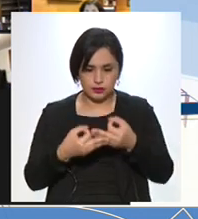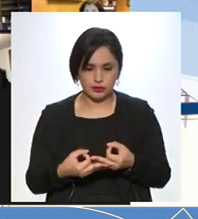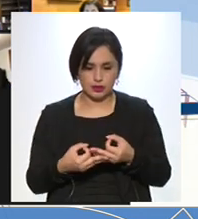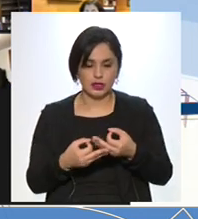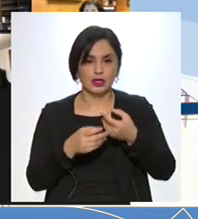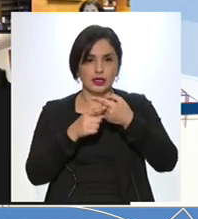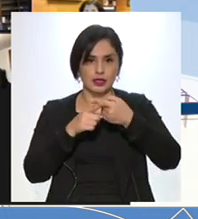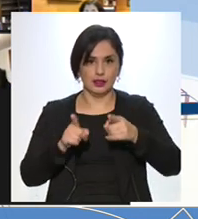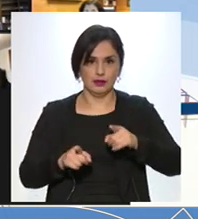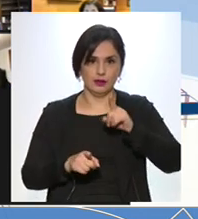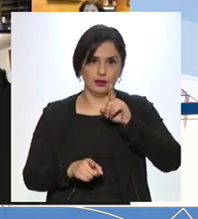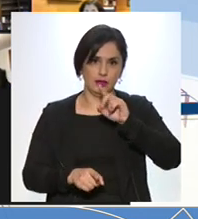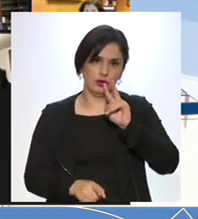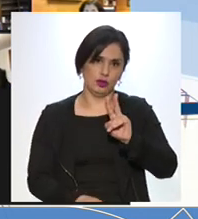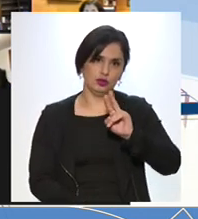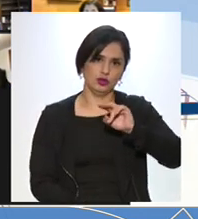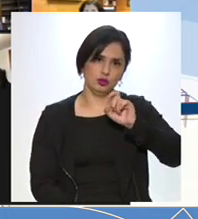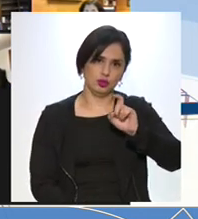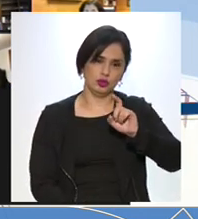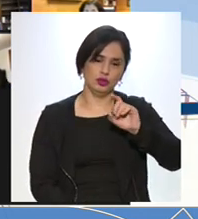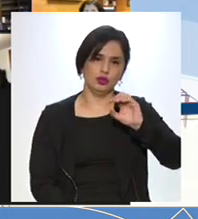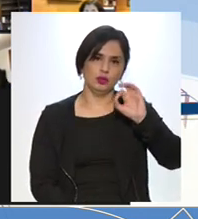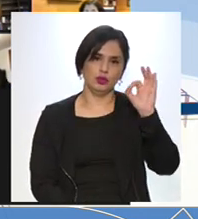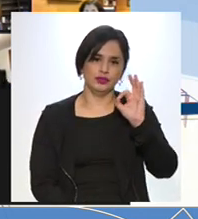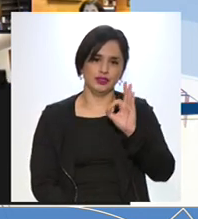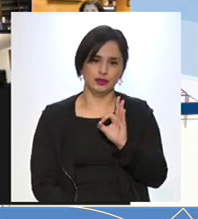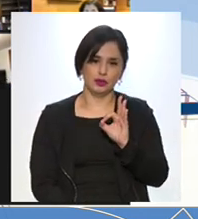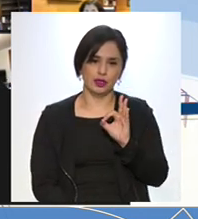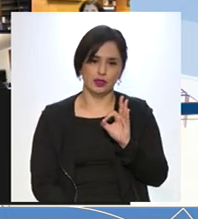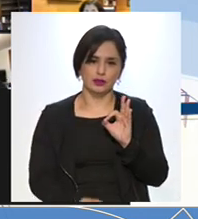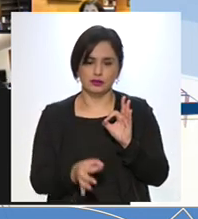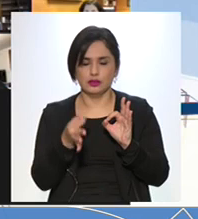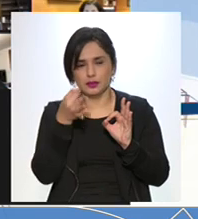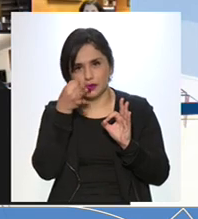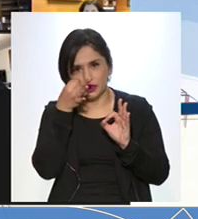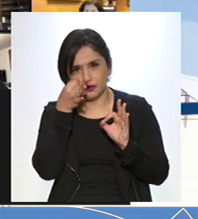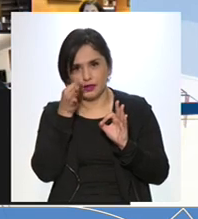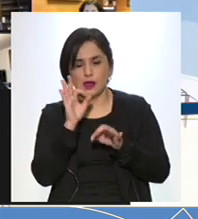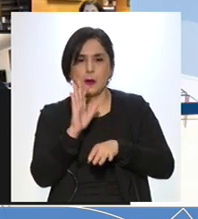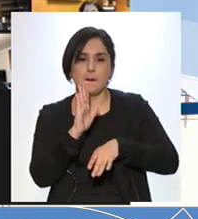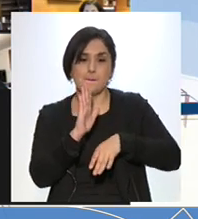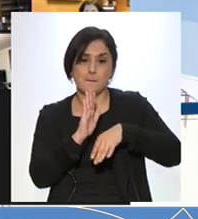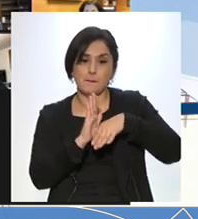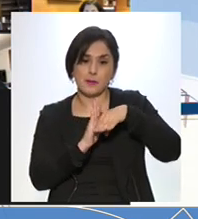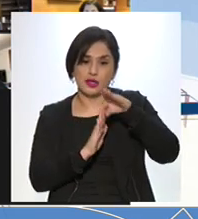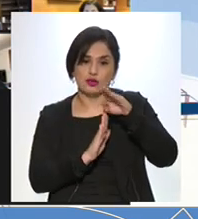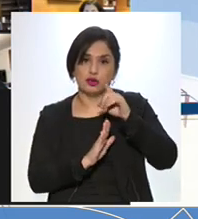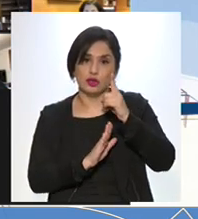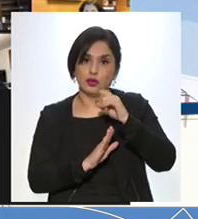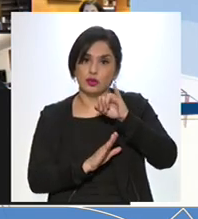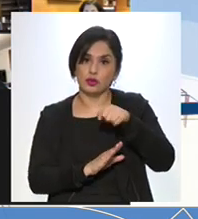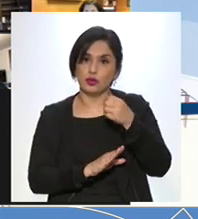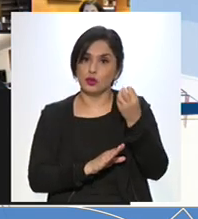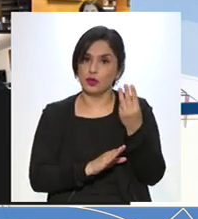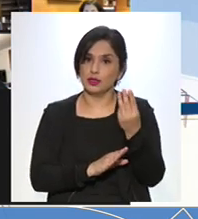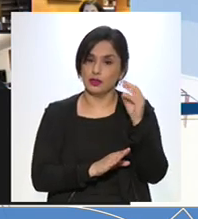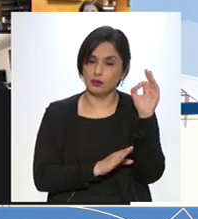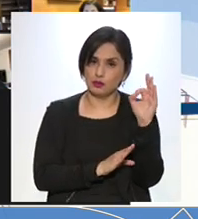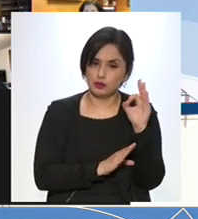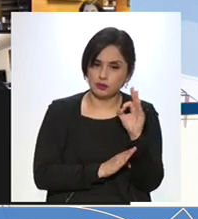el rango de crecimiento, donde, como se puede observar, la mayor parte, 1,3 puntos